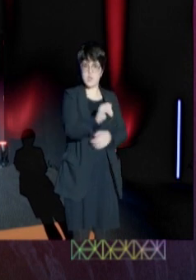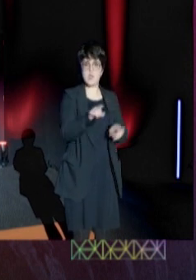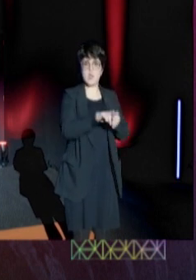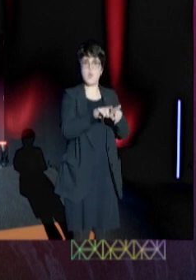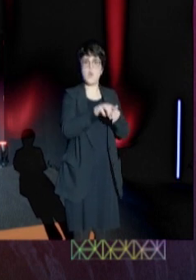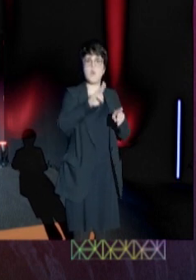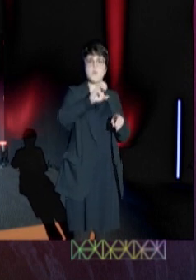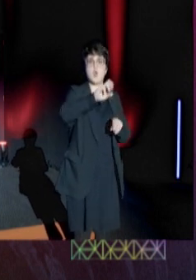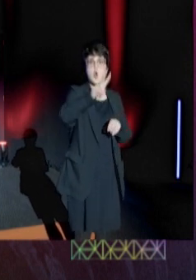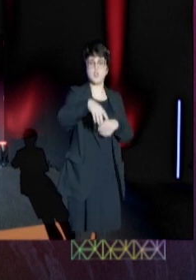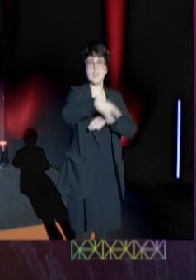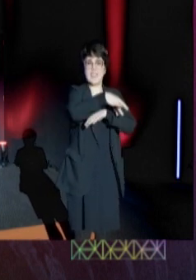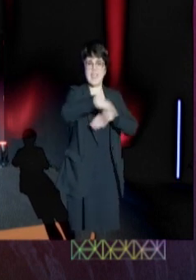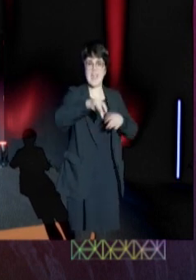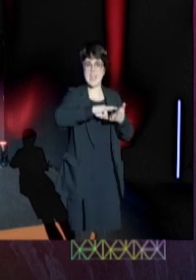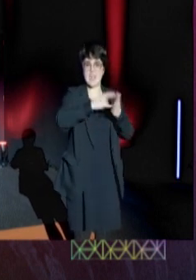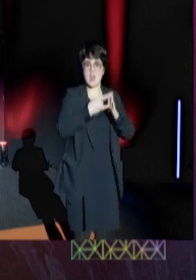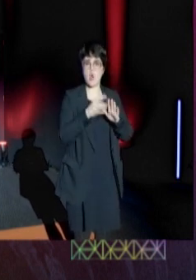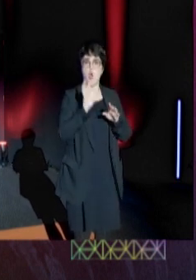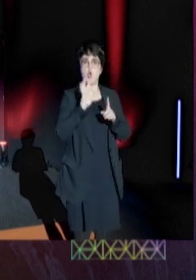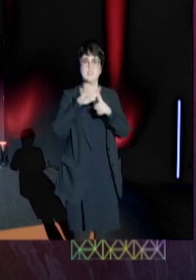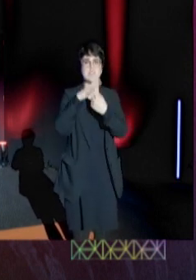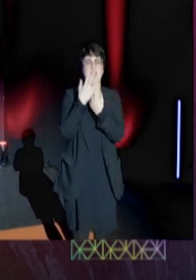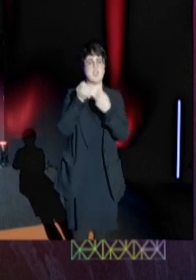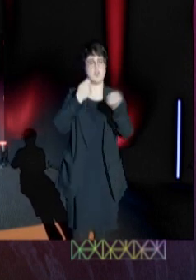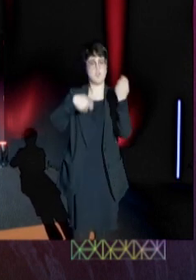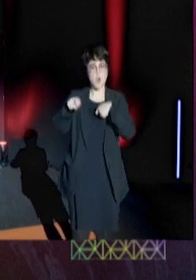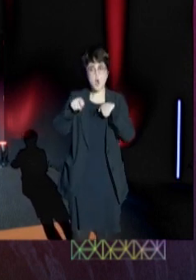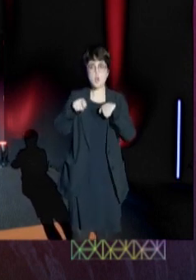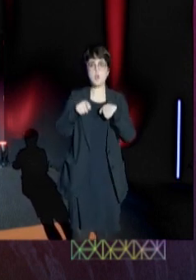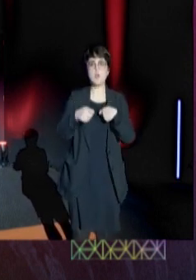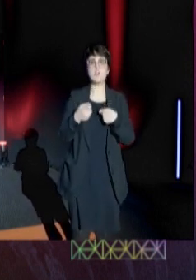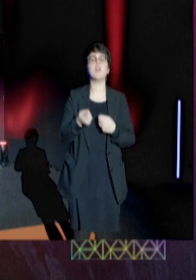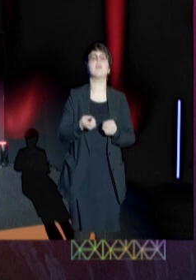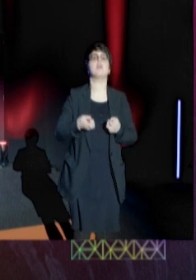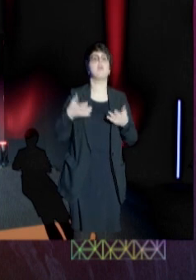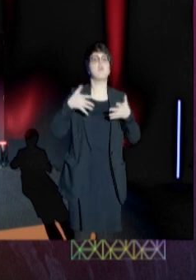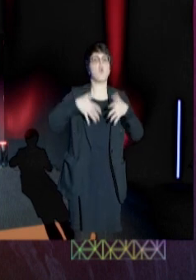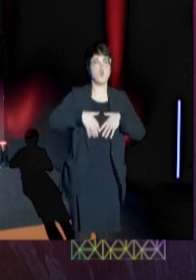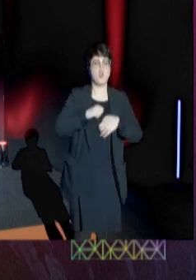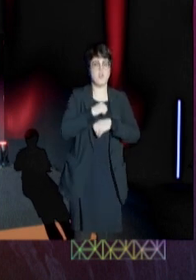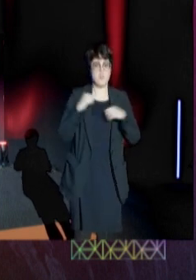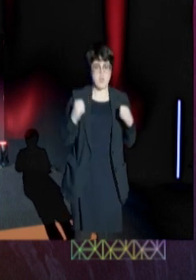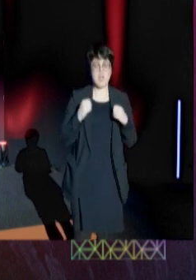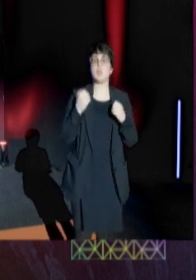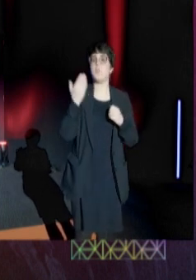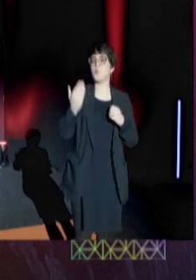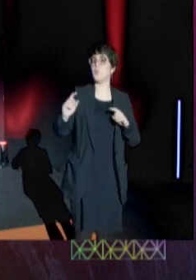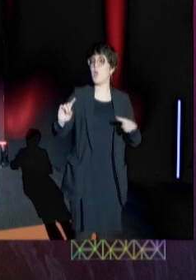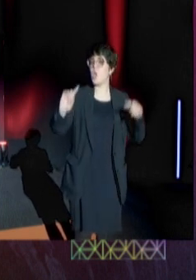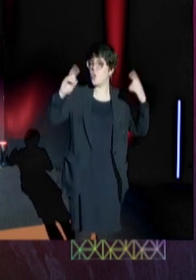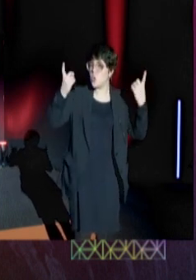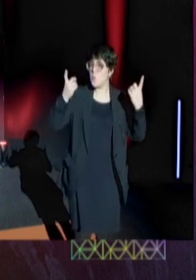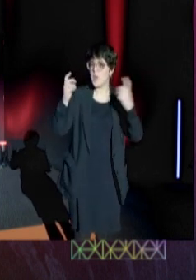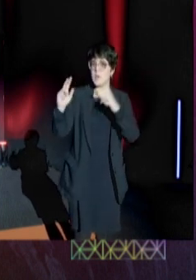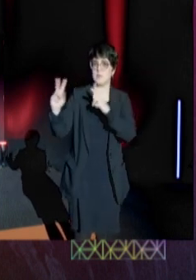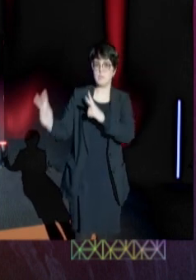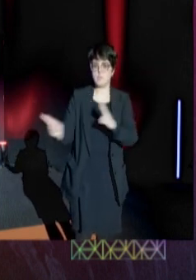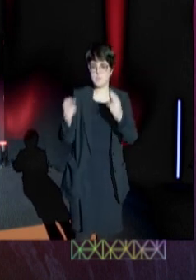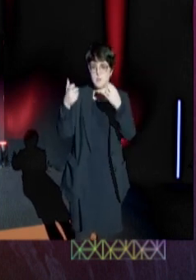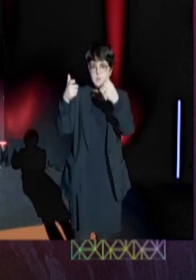pront engineering como es el contexto de negocio se convierte en conocimiento pero lo más importante y esto es lo que hemos visto en la segunda